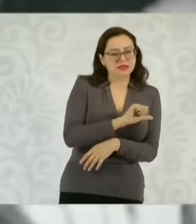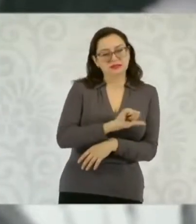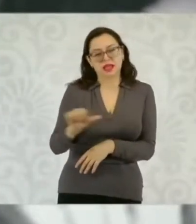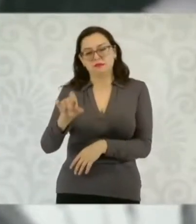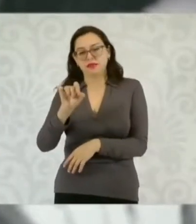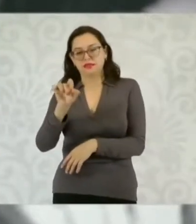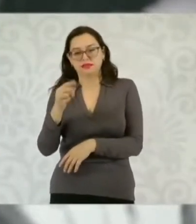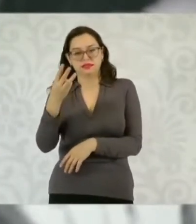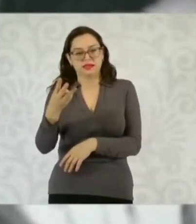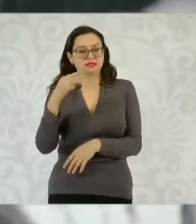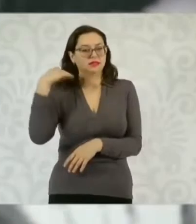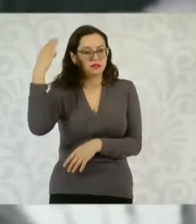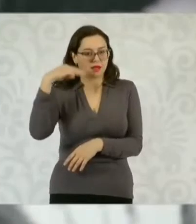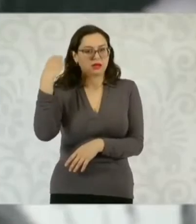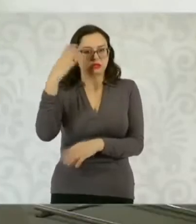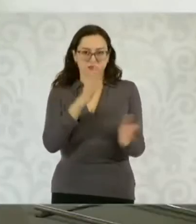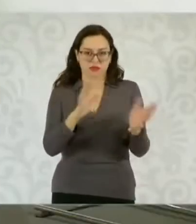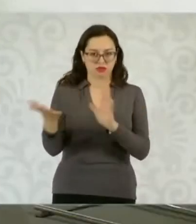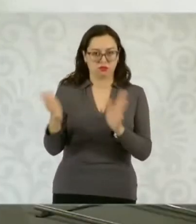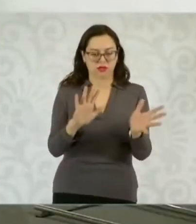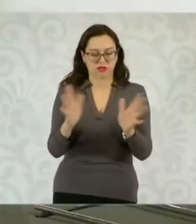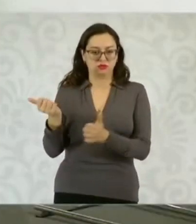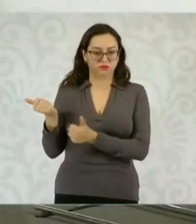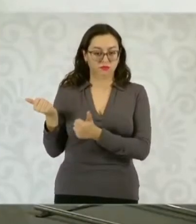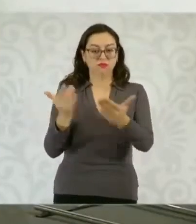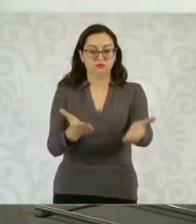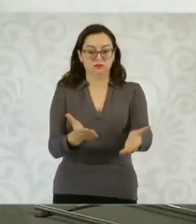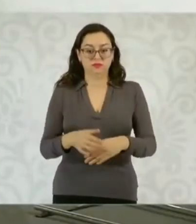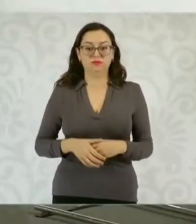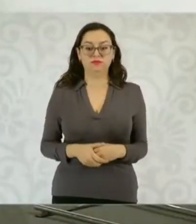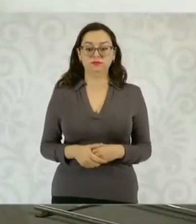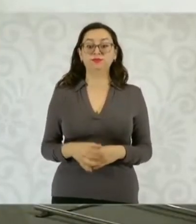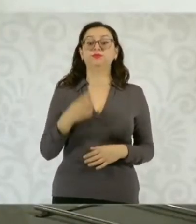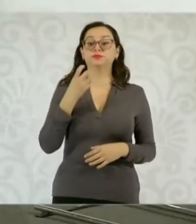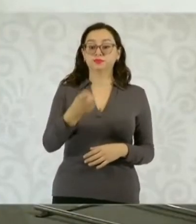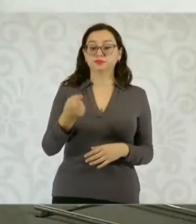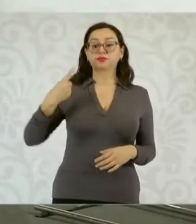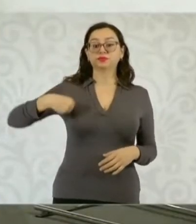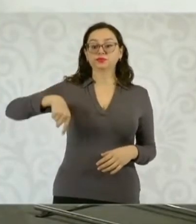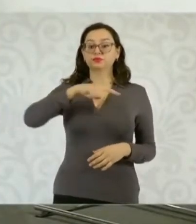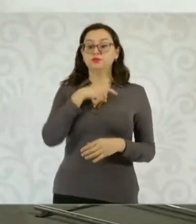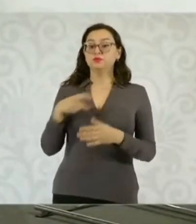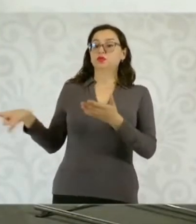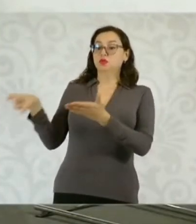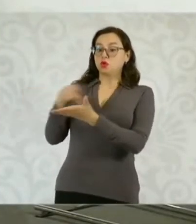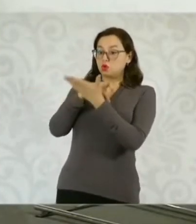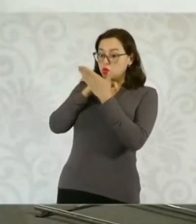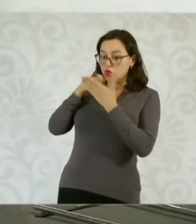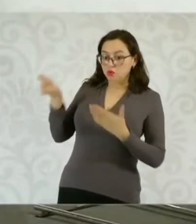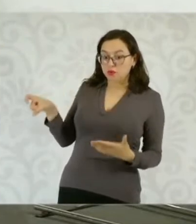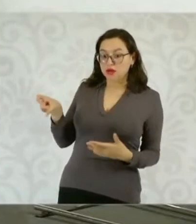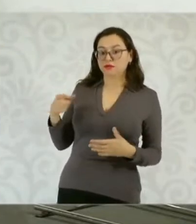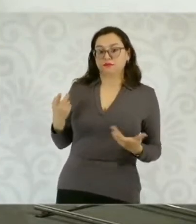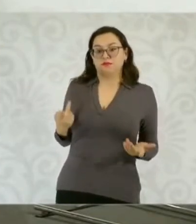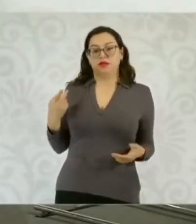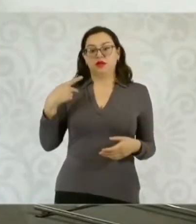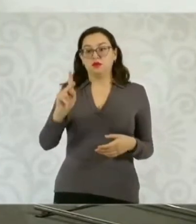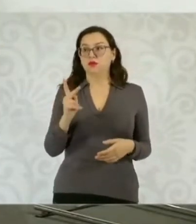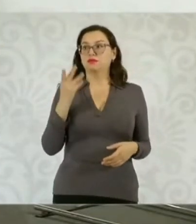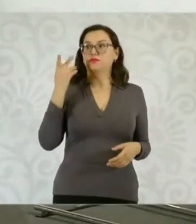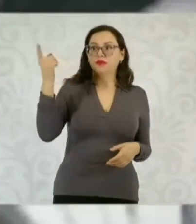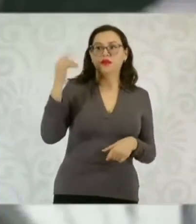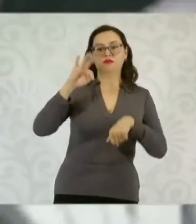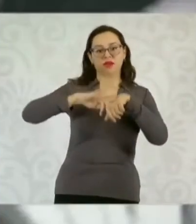que llevamos a cabo la compra consolidada, que lo que buscábamos era darle tiempo a la proveeduría, a la industria farmacéutica para producir,